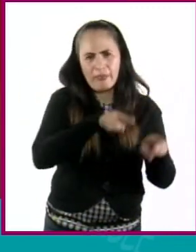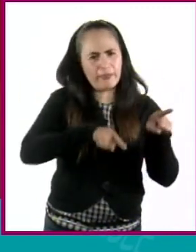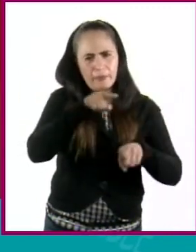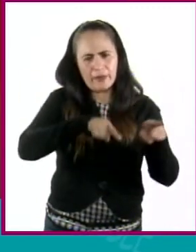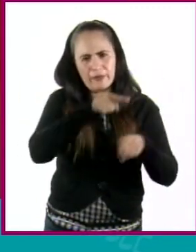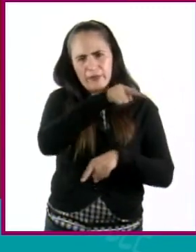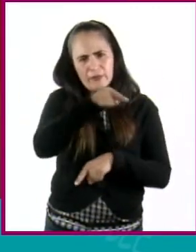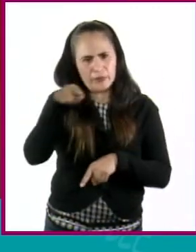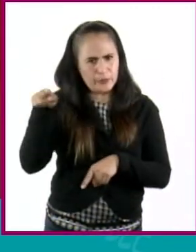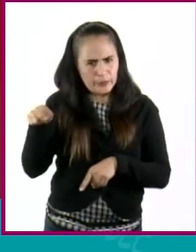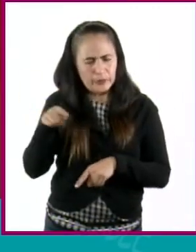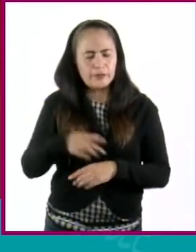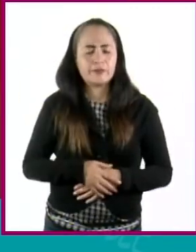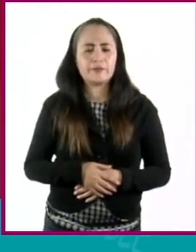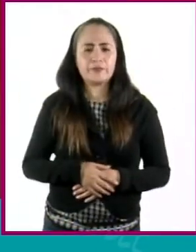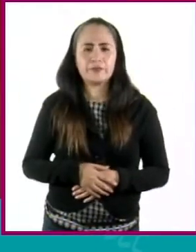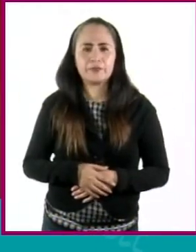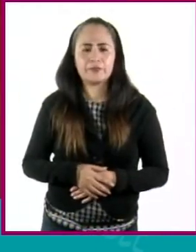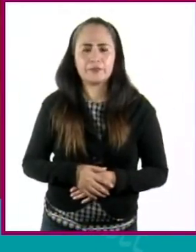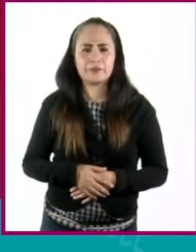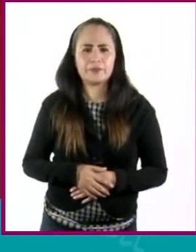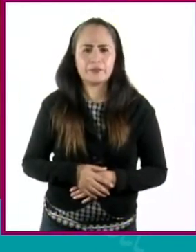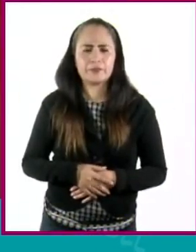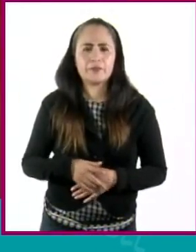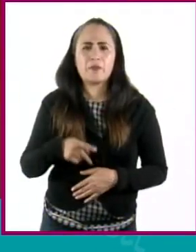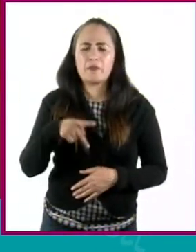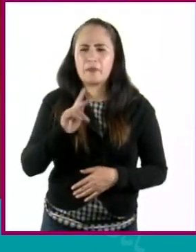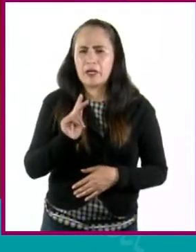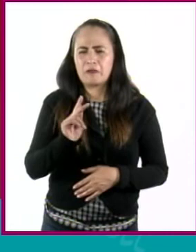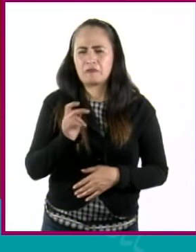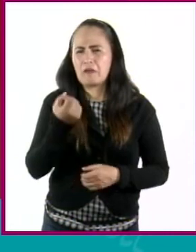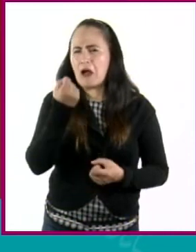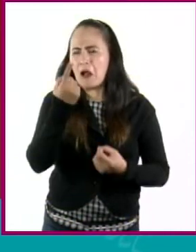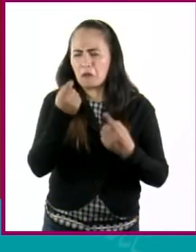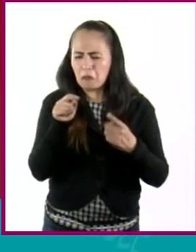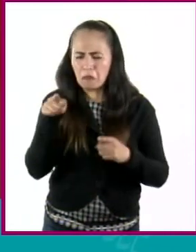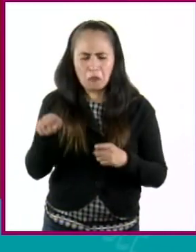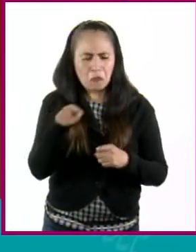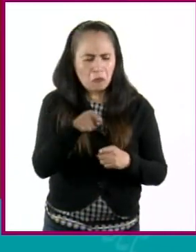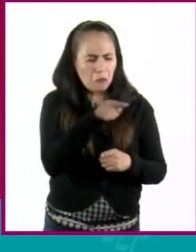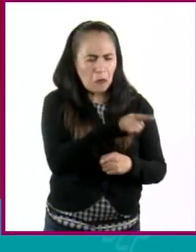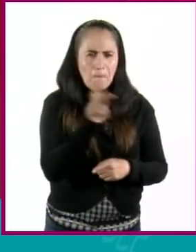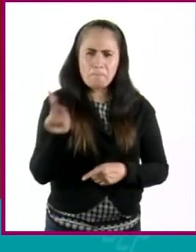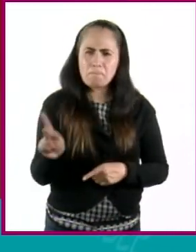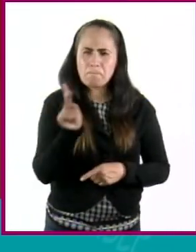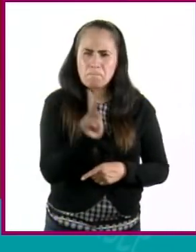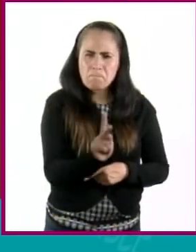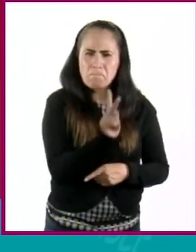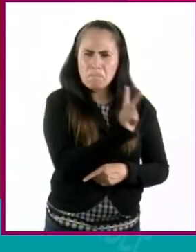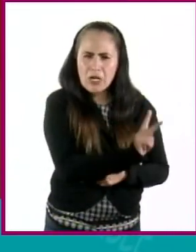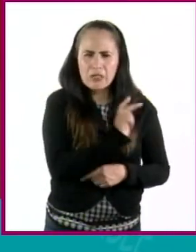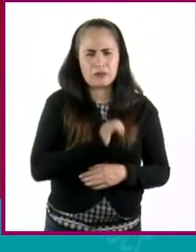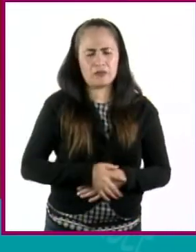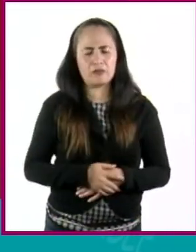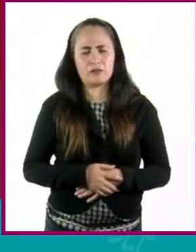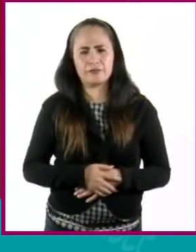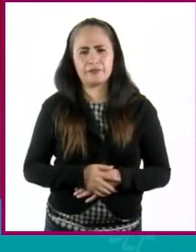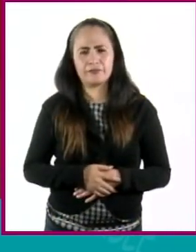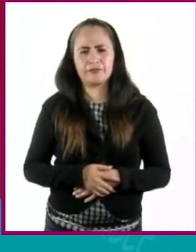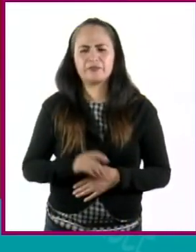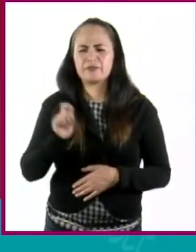pero sí podemos encontrar algunos puntos como comunes que se repiten. La manera más común